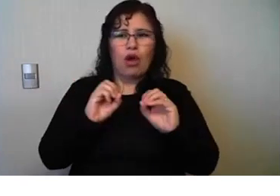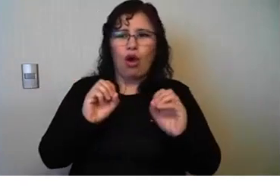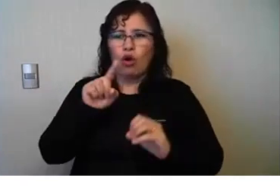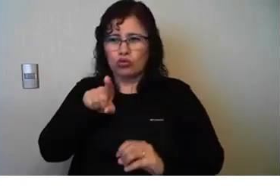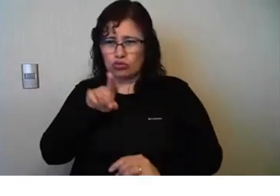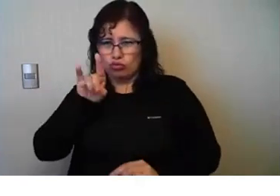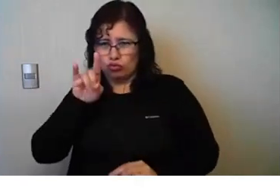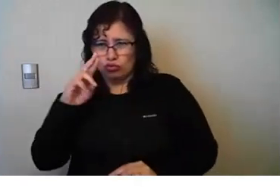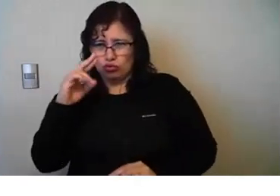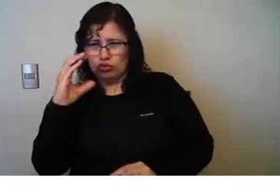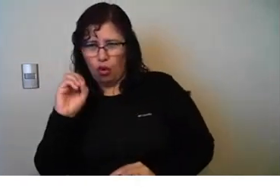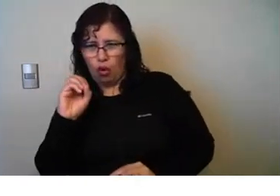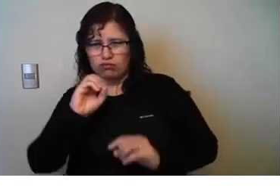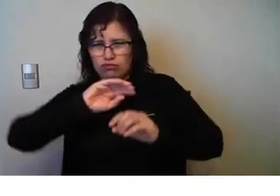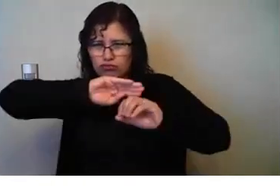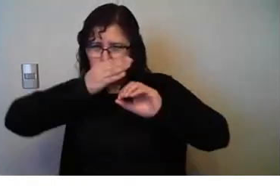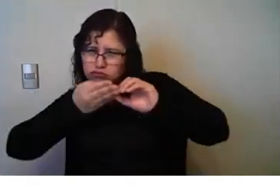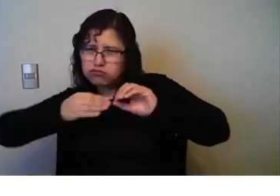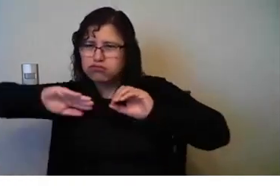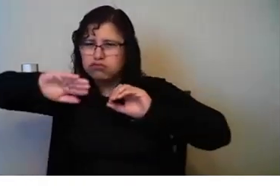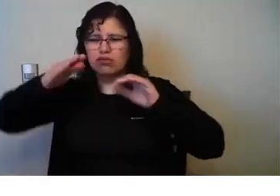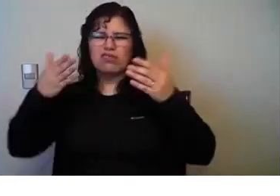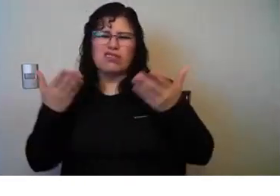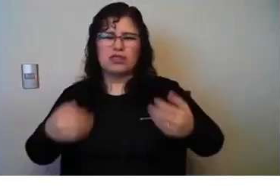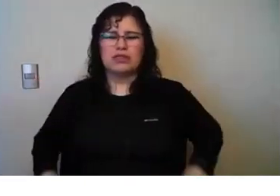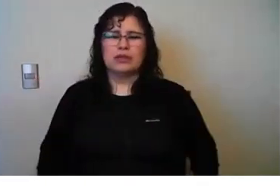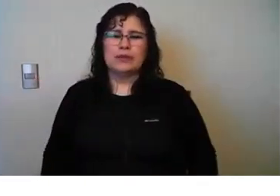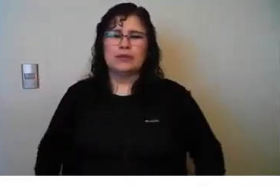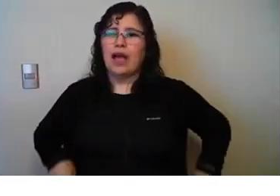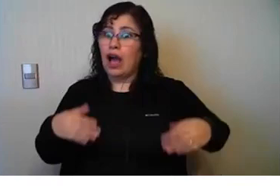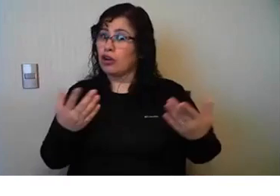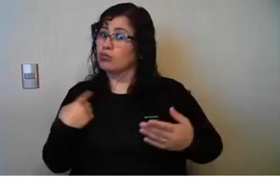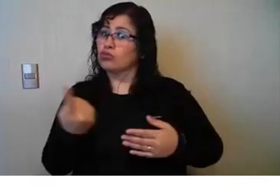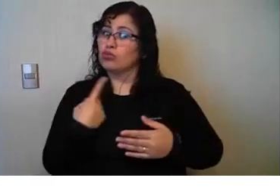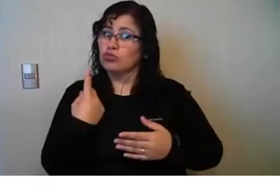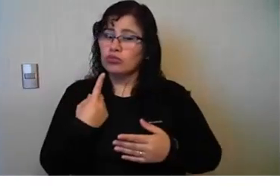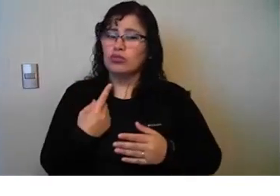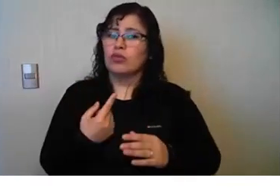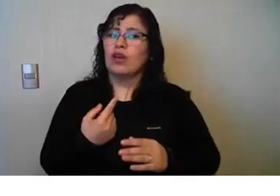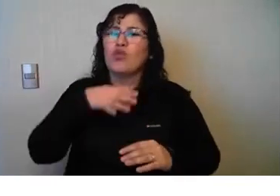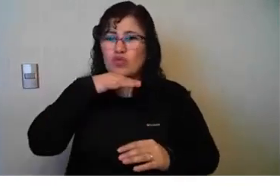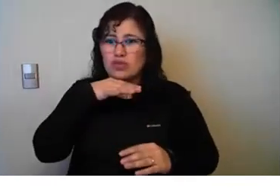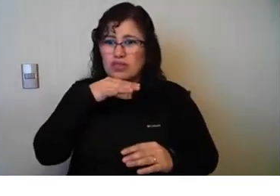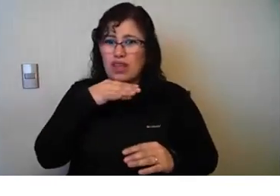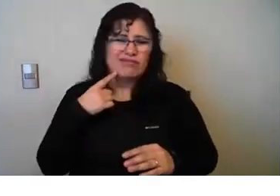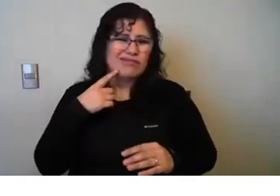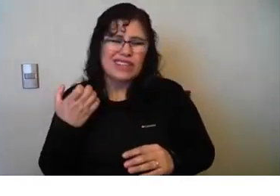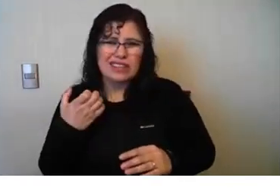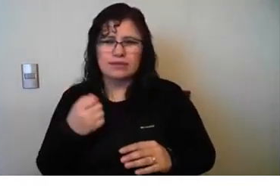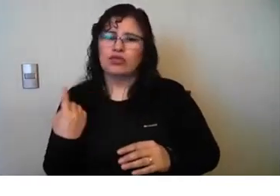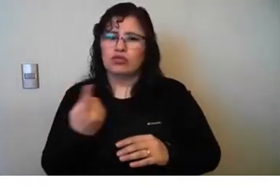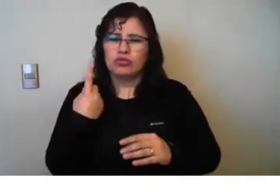todos, que nos van a, o que vamos a utilizar como referencia para delimitar ciertas